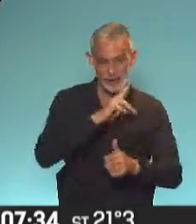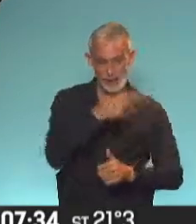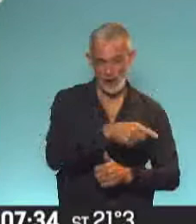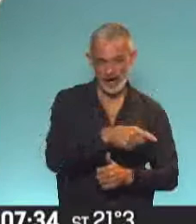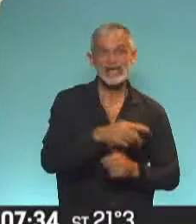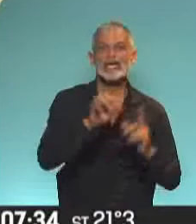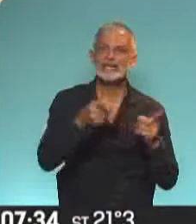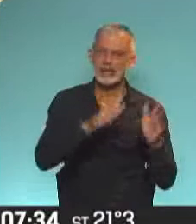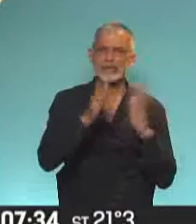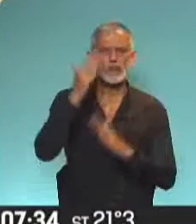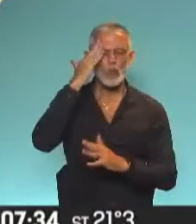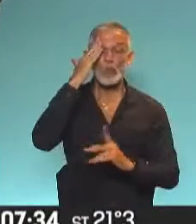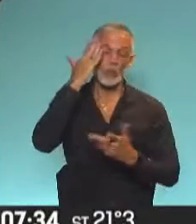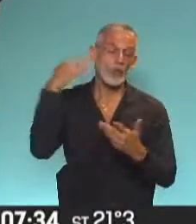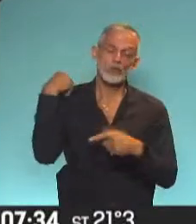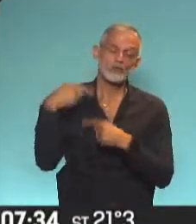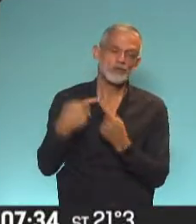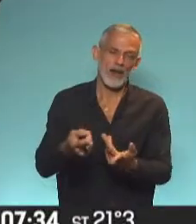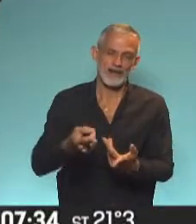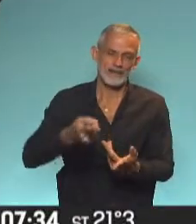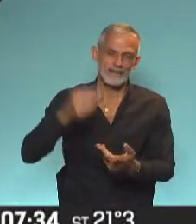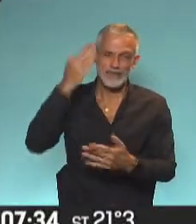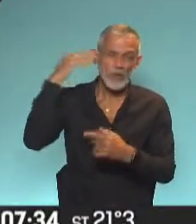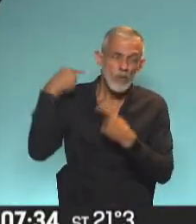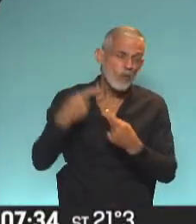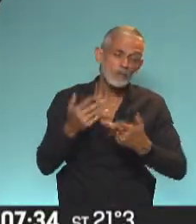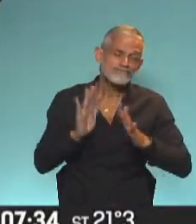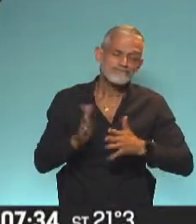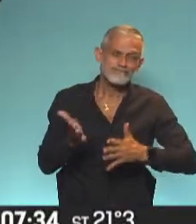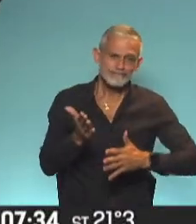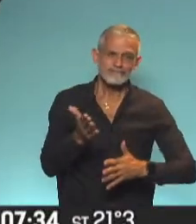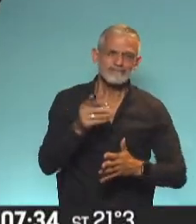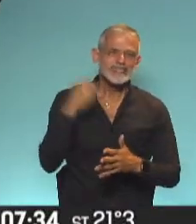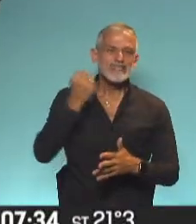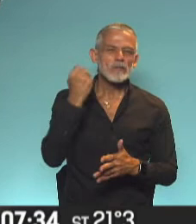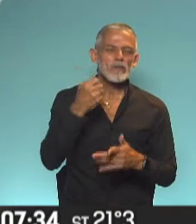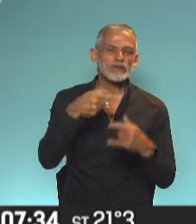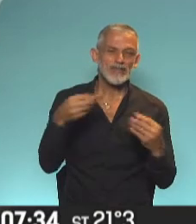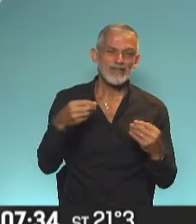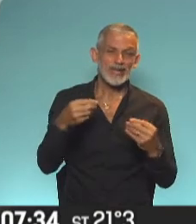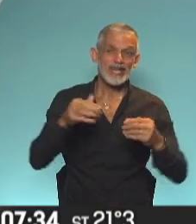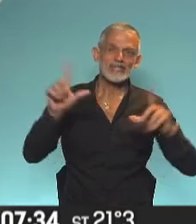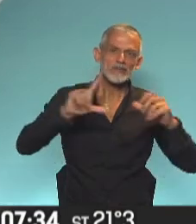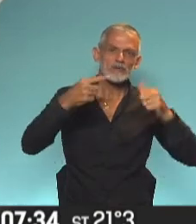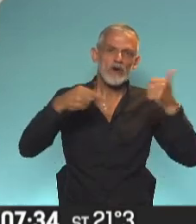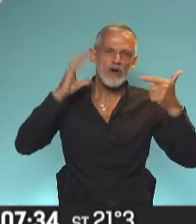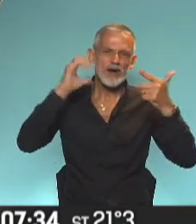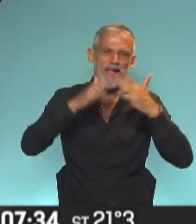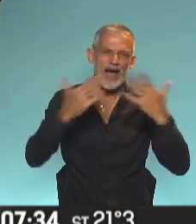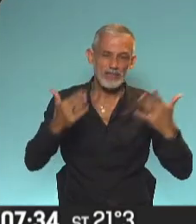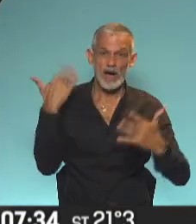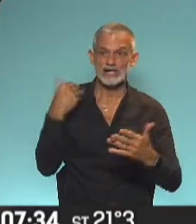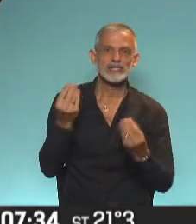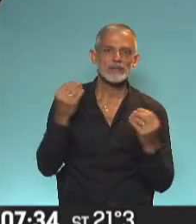hablar también de lo cultural. Y en ese sentido, lo que decíamos antes del programa y de la importancia también de los medios de comunicación, ¿no? De lo que pasó ayer